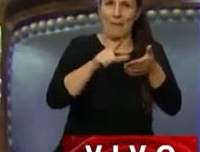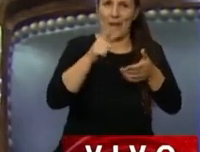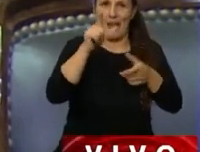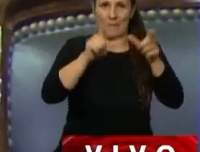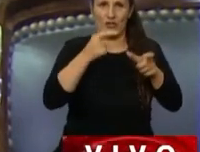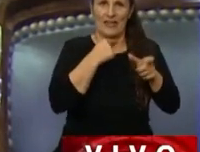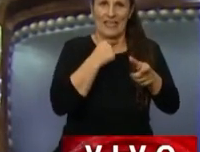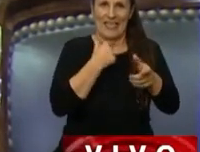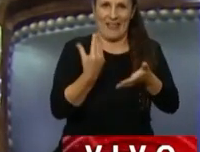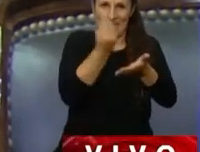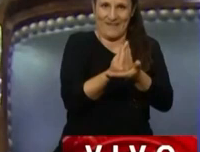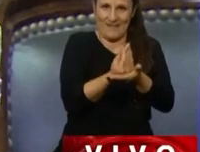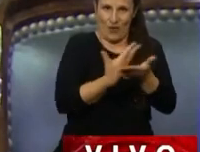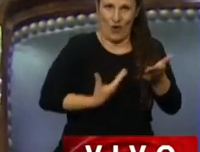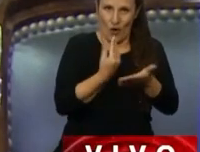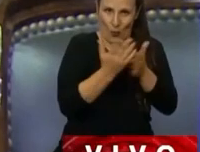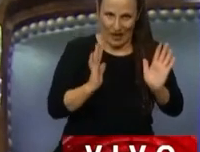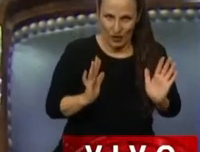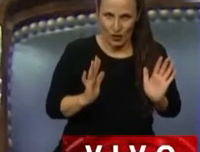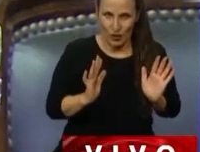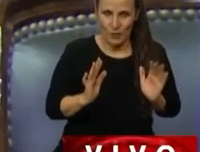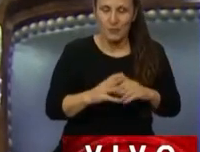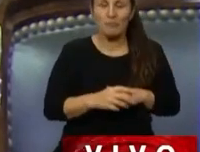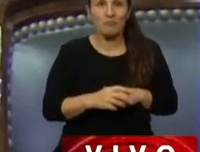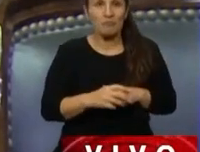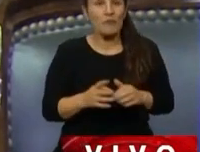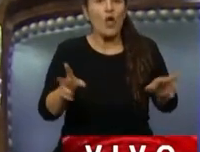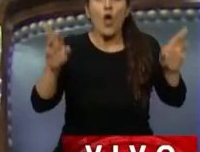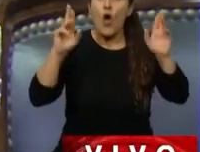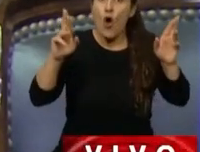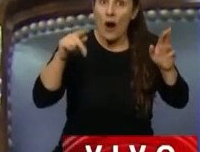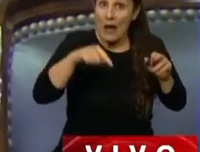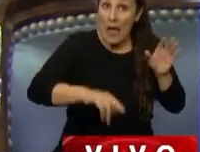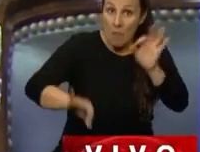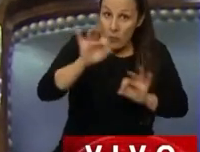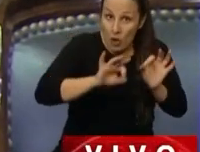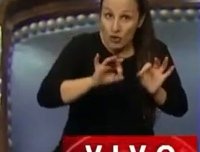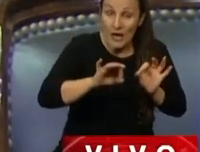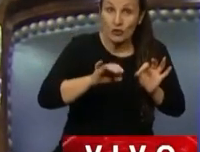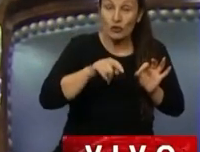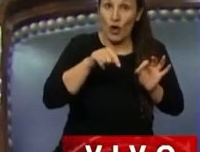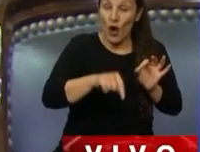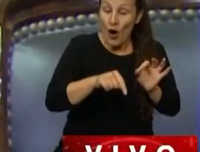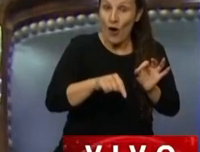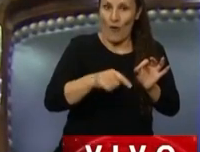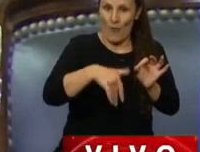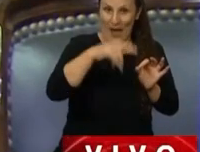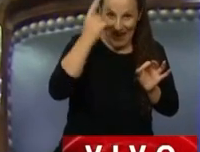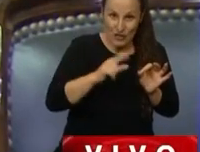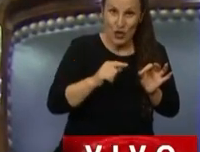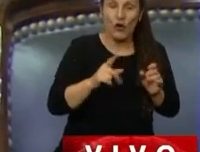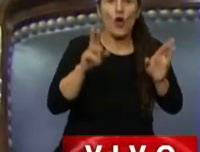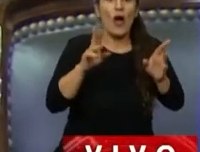Ojalá que este proyecto que hoy va a salir se animen más provincias a discutir su boleta única